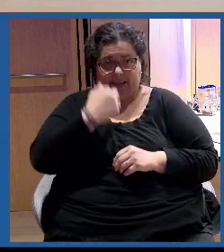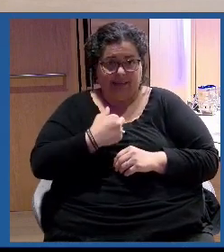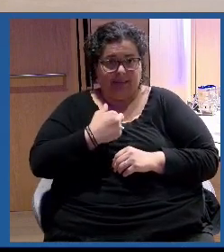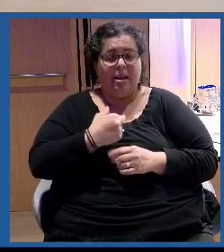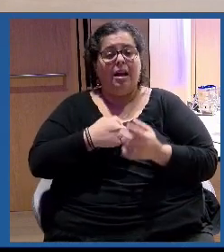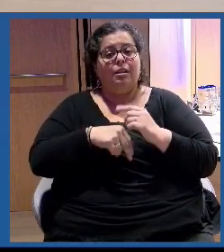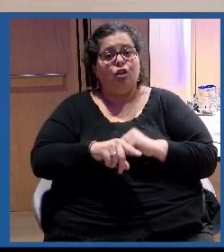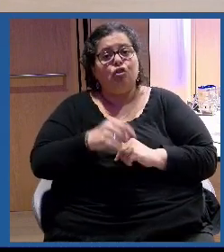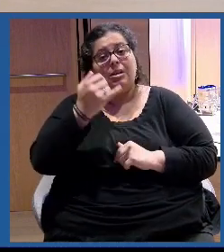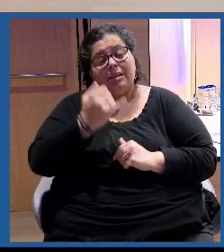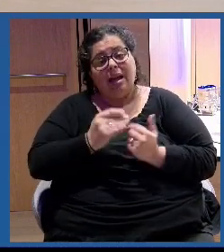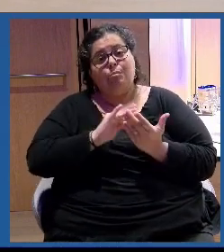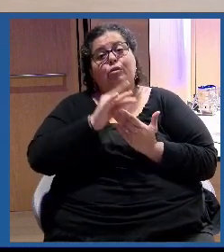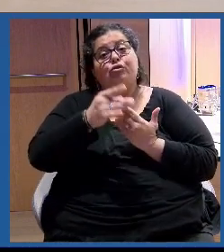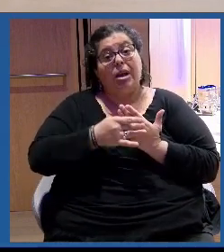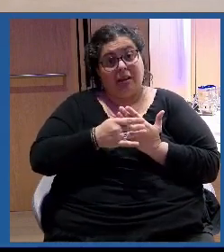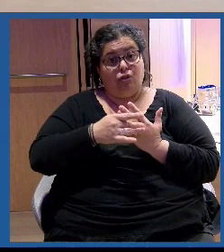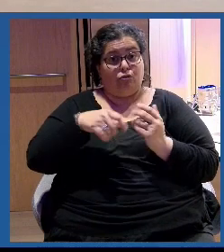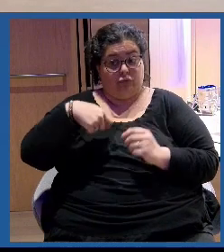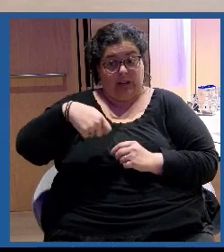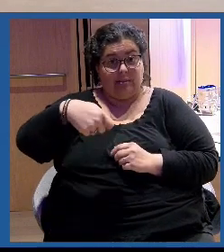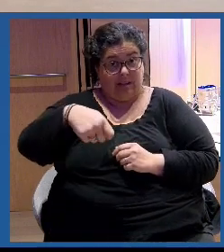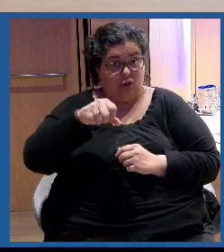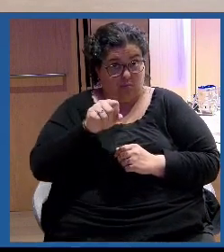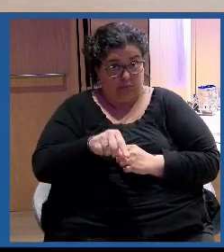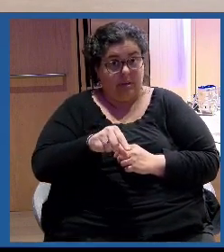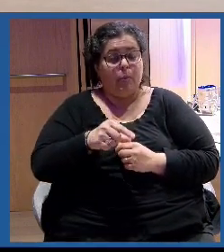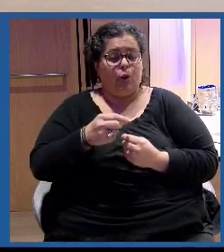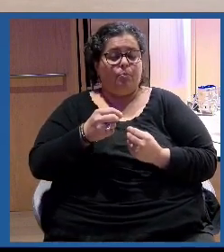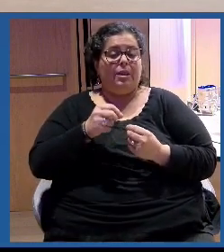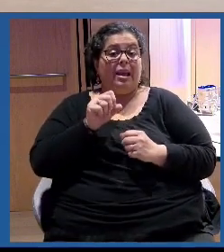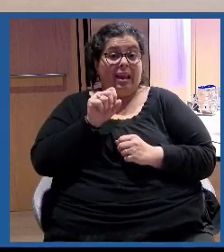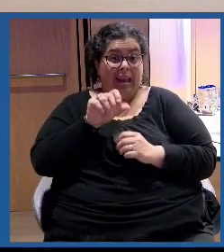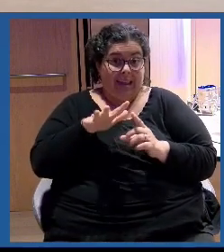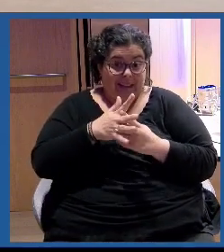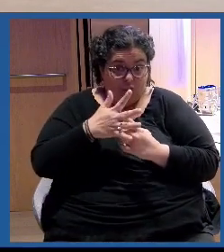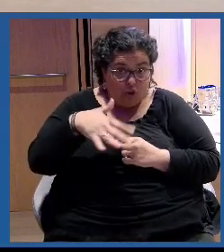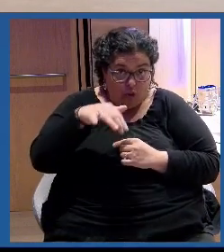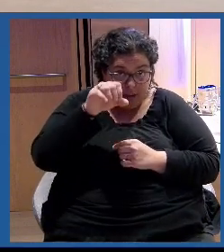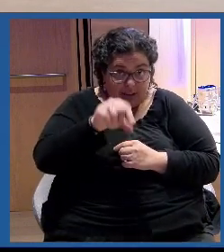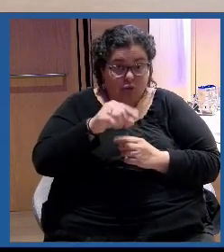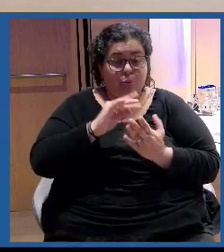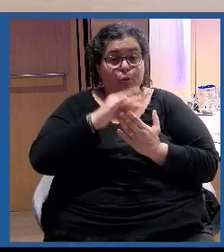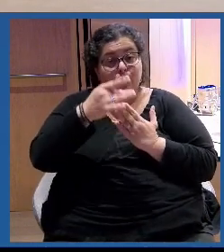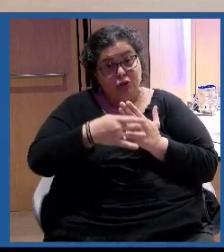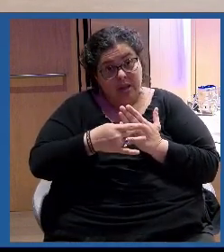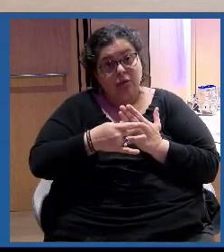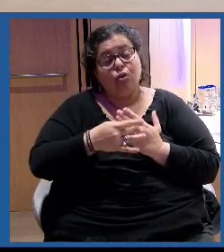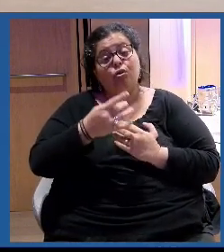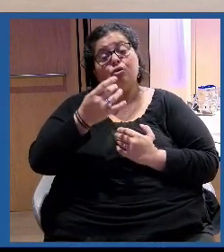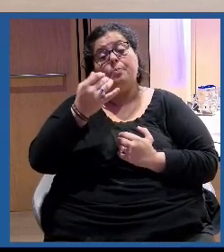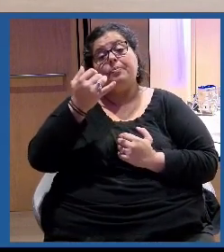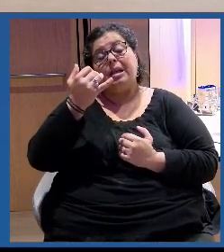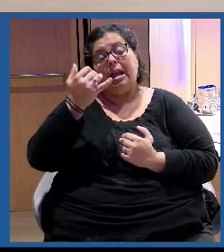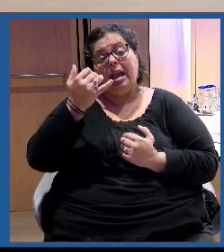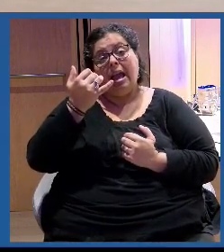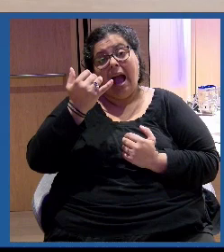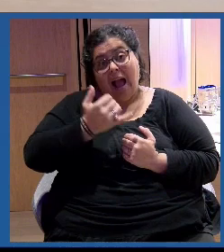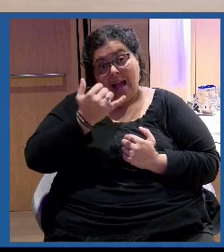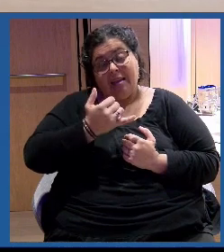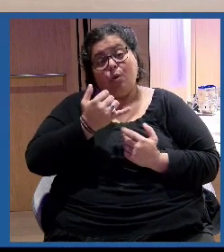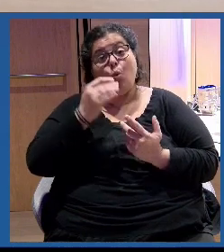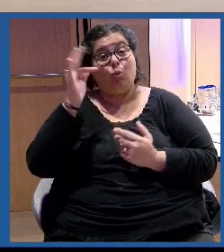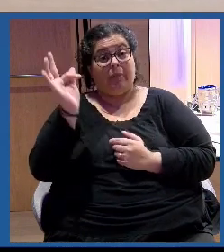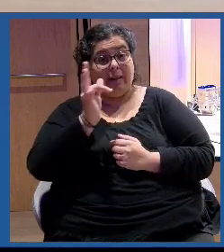proyectos de financiación. En el marco de esos proyectos ha sucedido que, mira, hiciste un